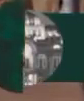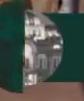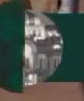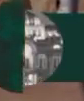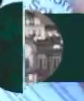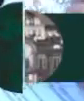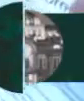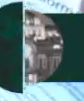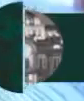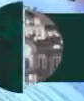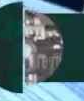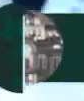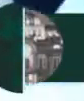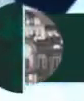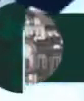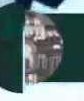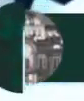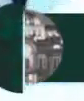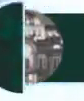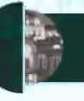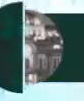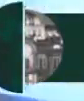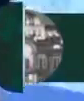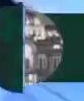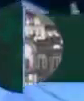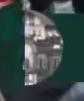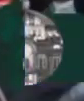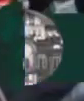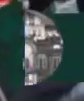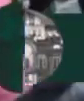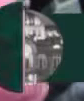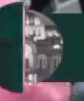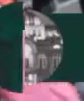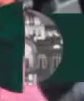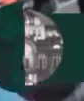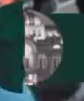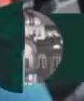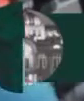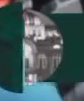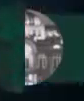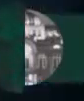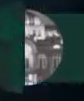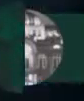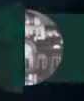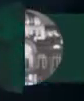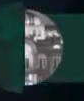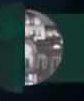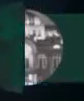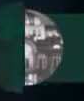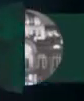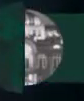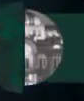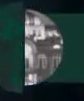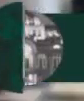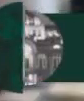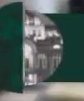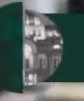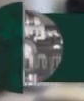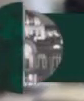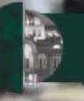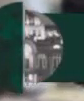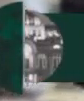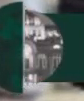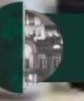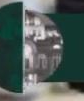y seguridad principalmente. El subdirector de la Agencia Central de Inteligencia de Estados Unidos, David